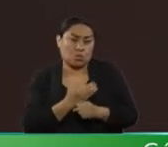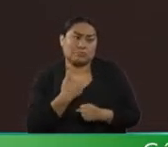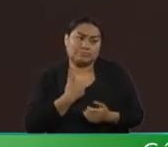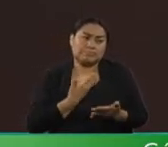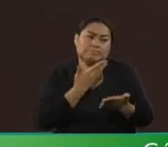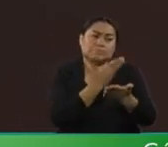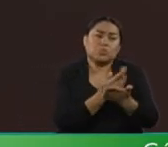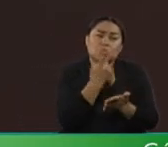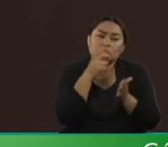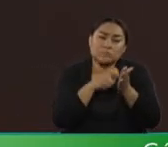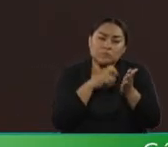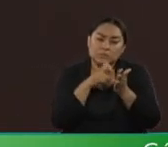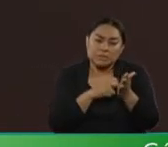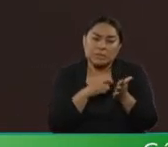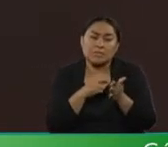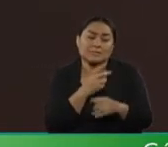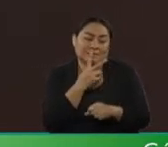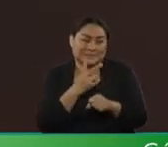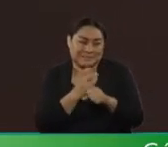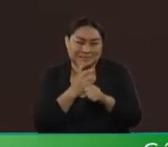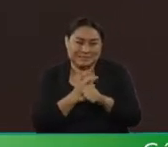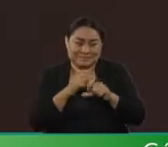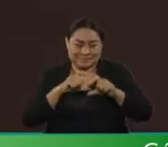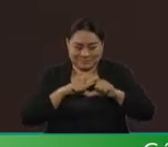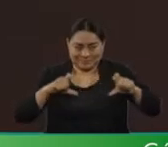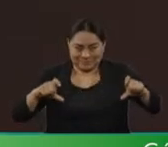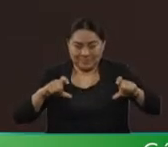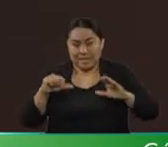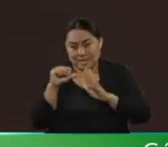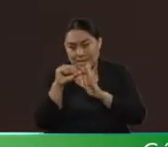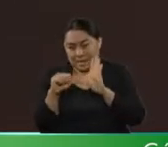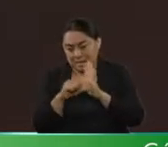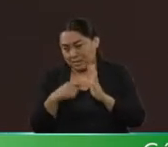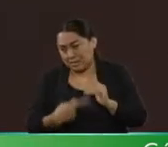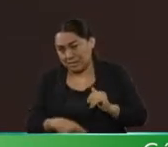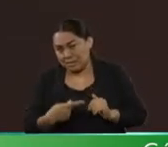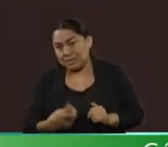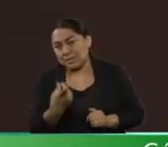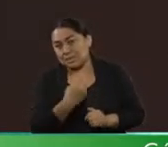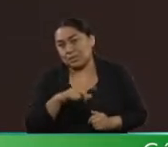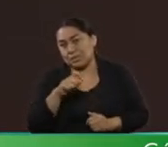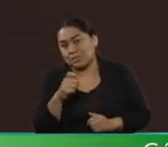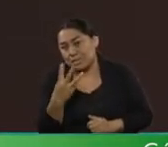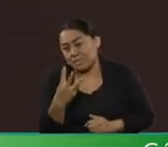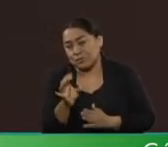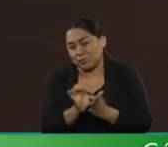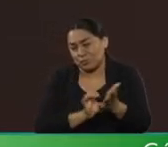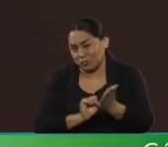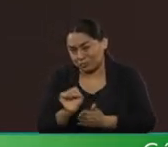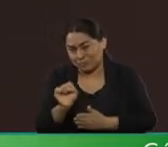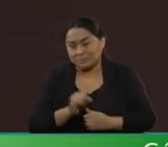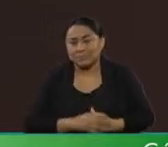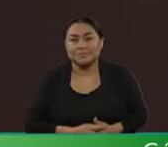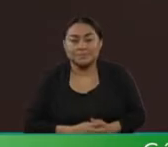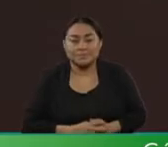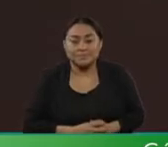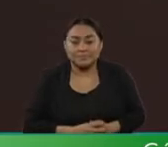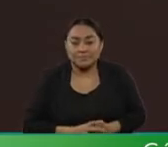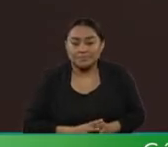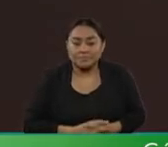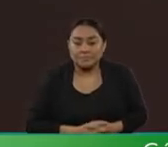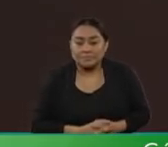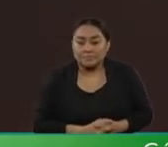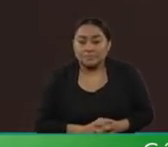una reserva para que se adicione en el segundo párrafo del artículo 123 de la Constitución política de los Estados Unidos